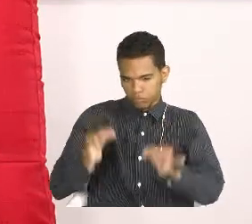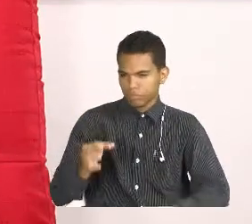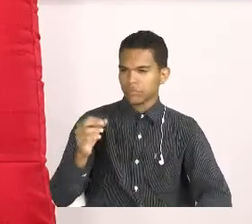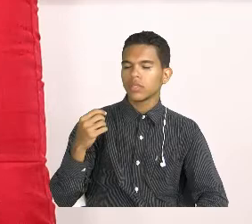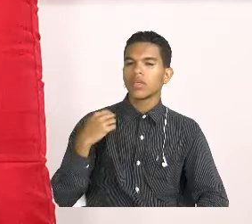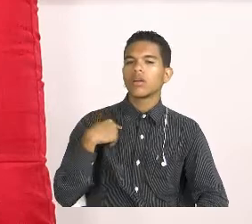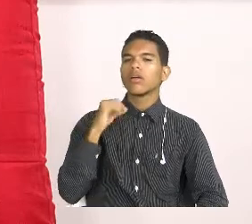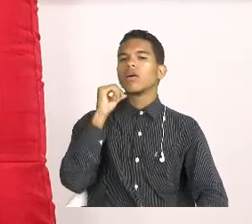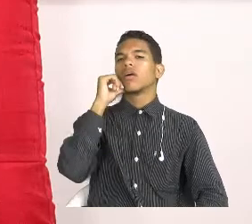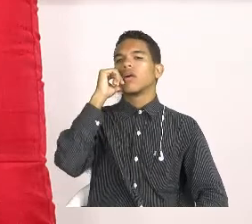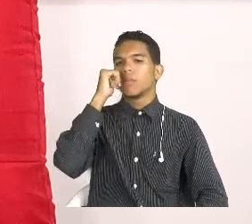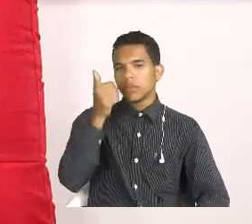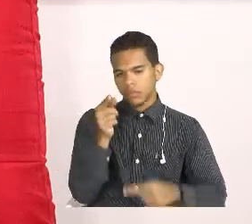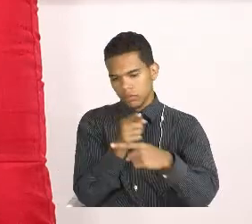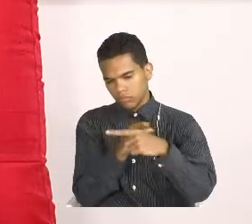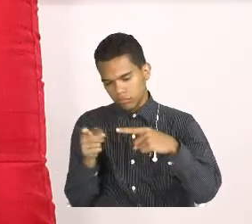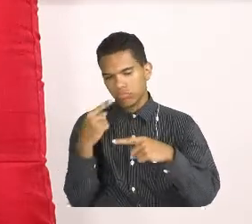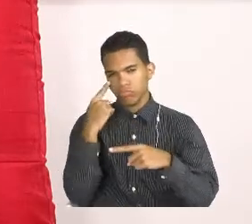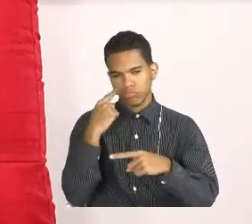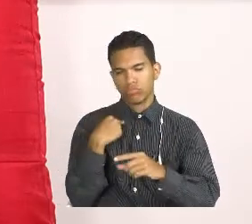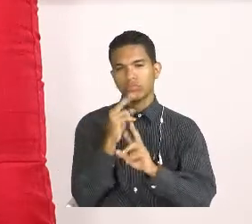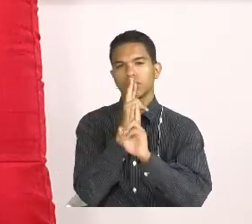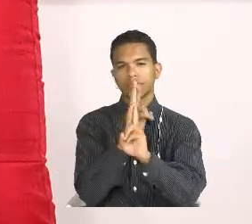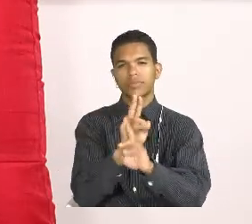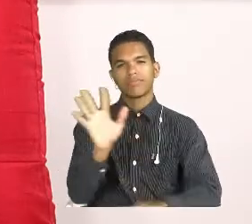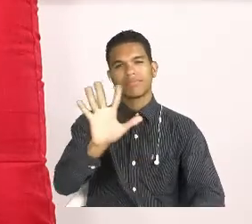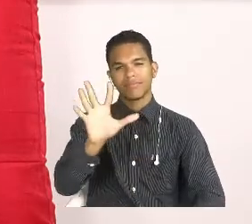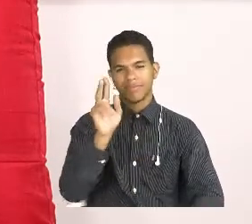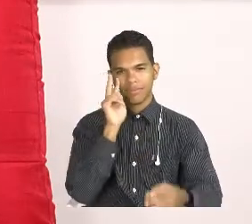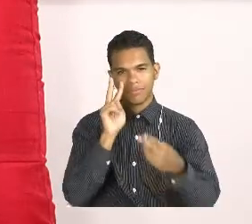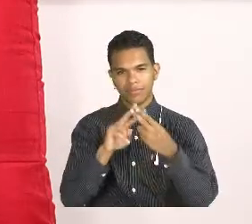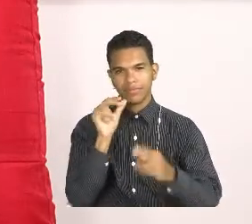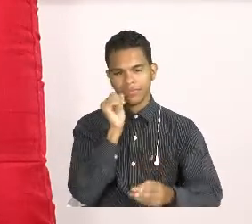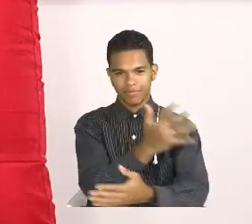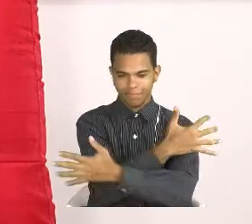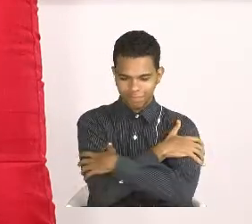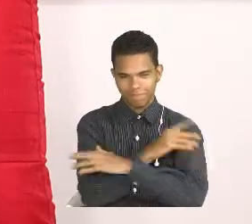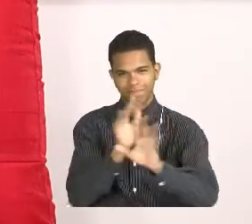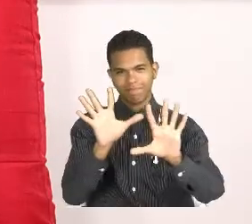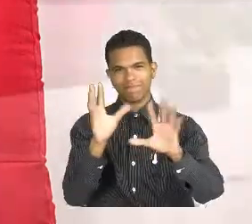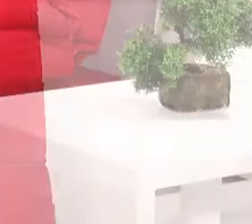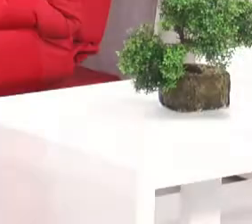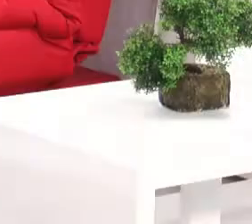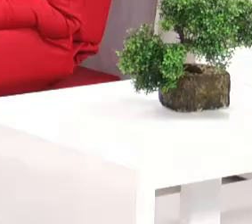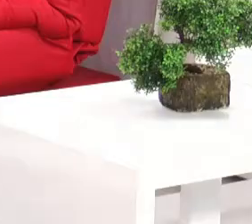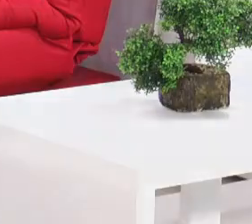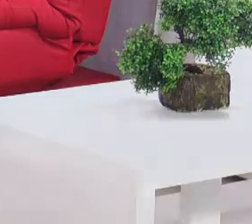estaremos respondiendo en el transcurso del programa. Bueno, nos vemos mañana, un abrazo para todos y feliz tarde.